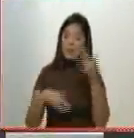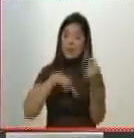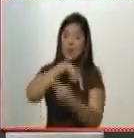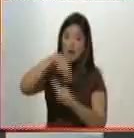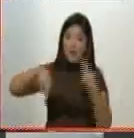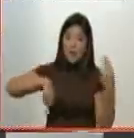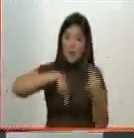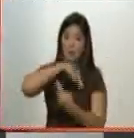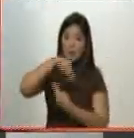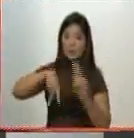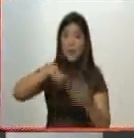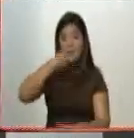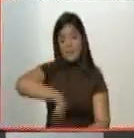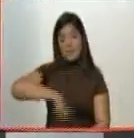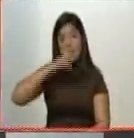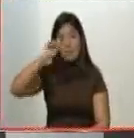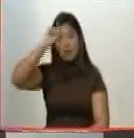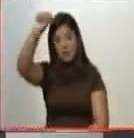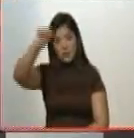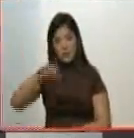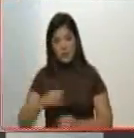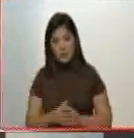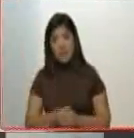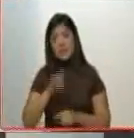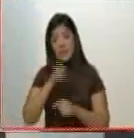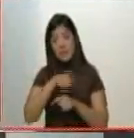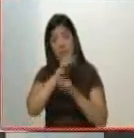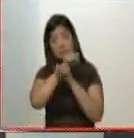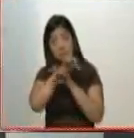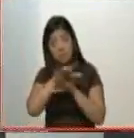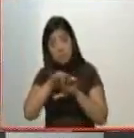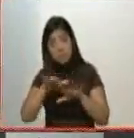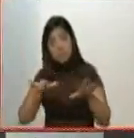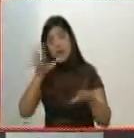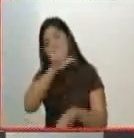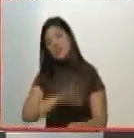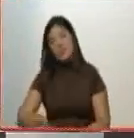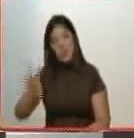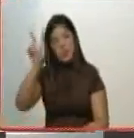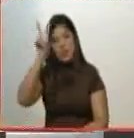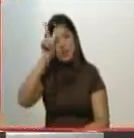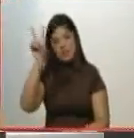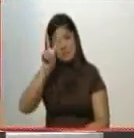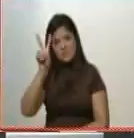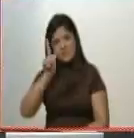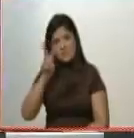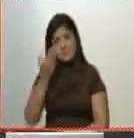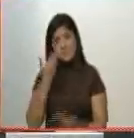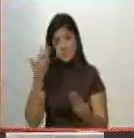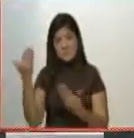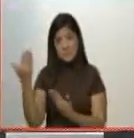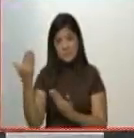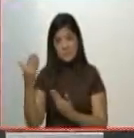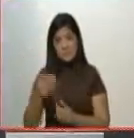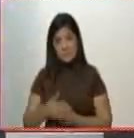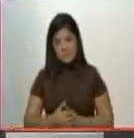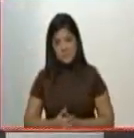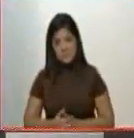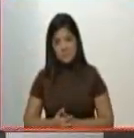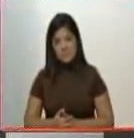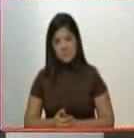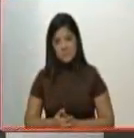revolucionario del presidente Nicolás Maduro y que se extiende a lo largo y ancho del territorio nacional. Allí lo vemos ataviado con su